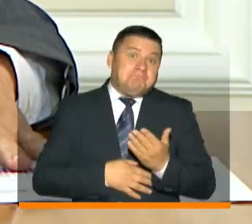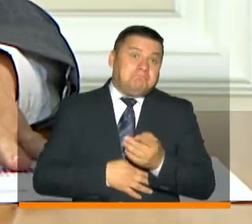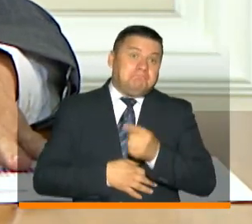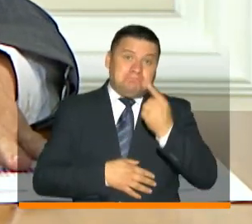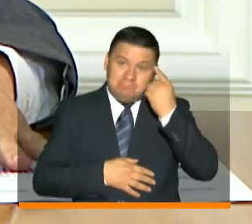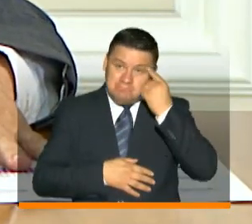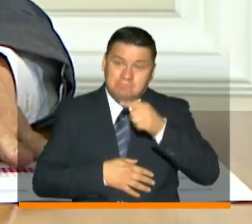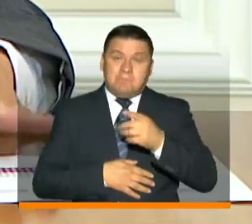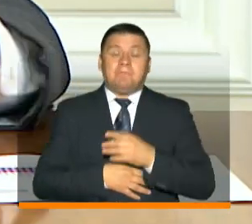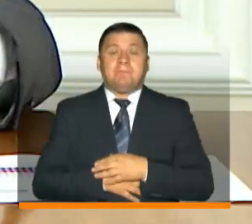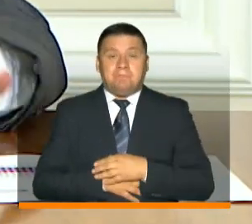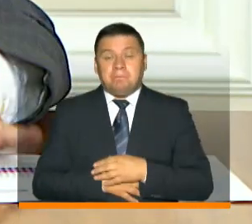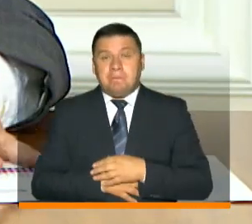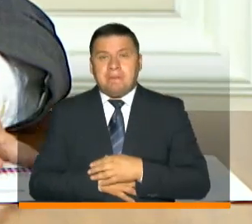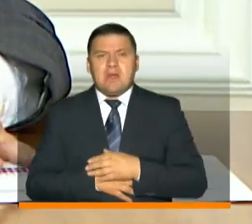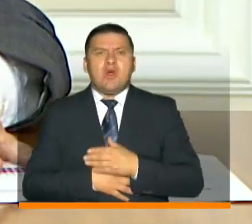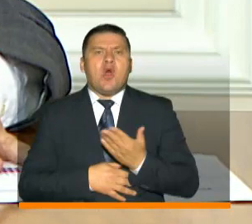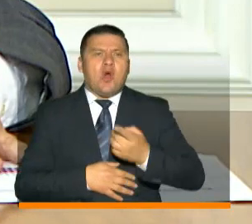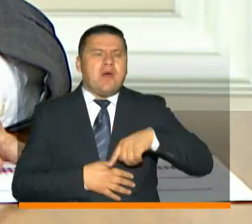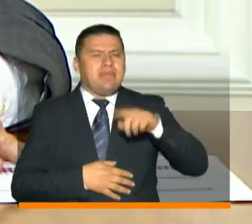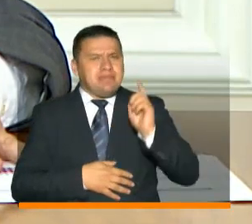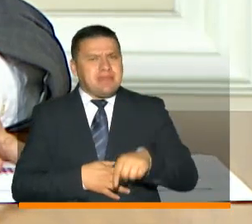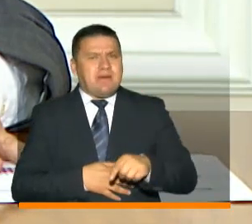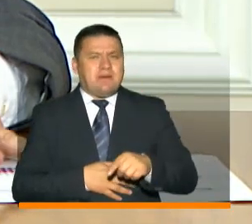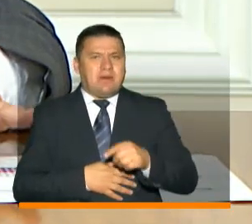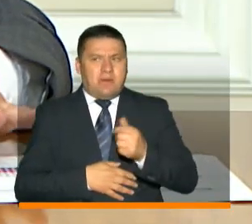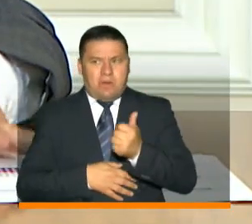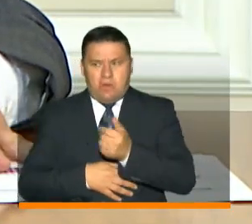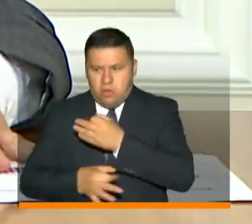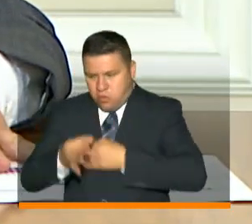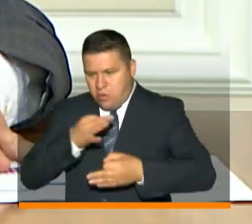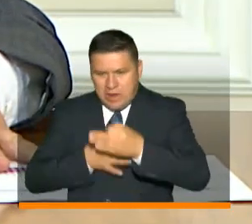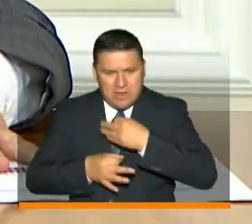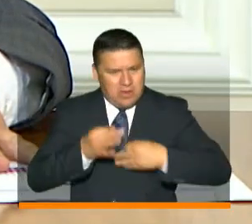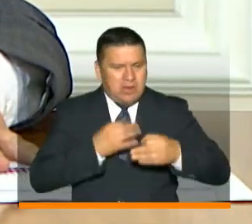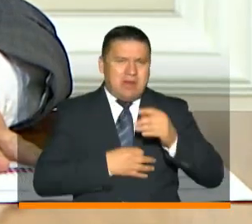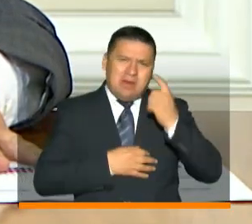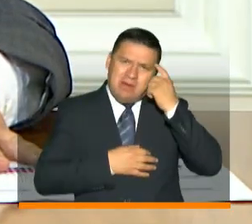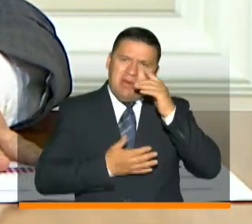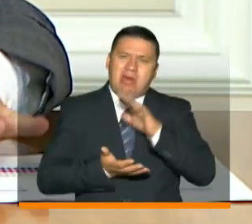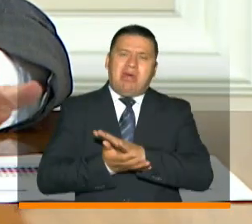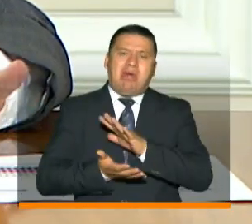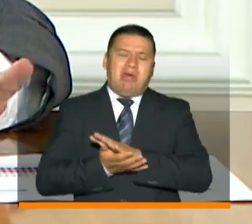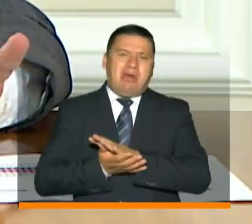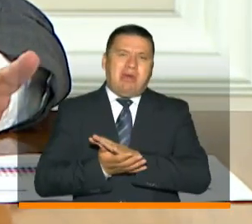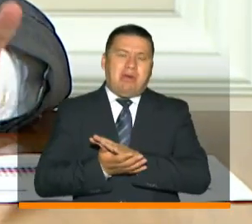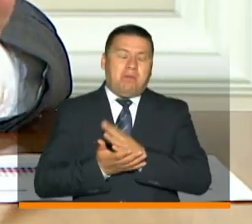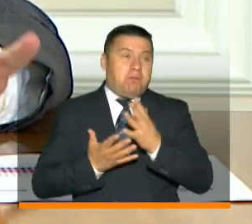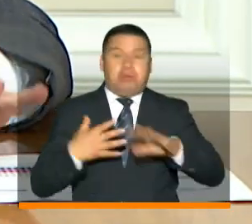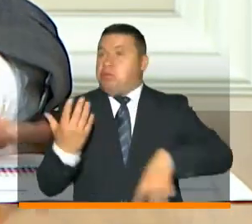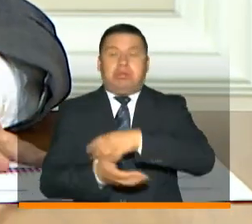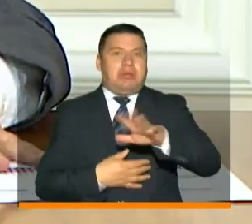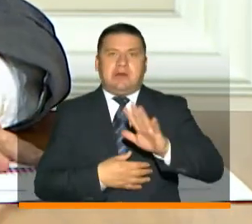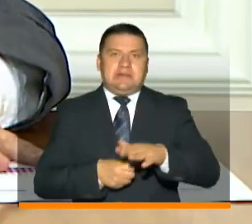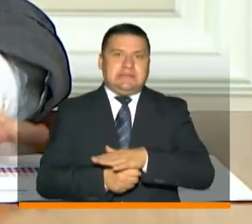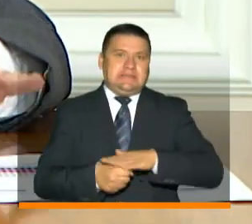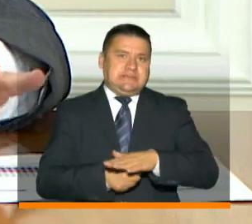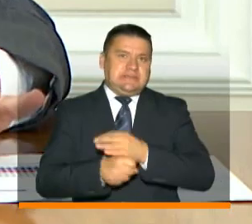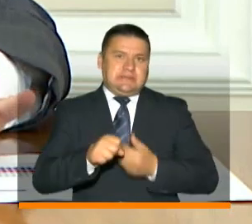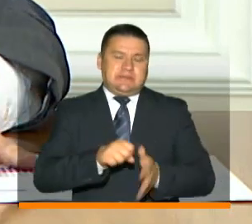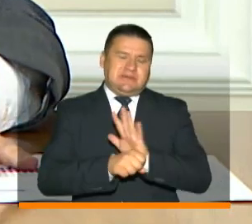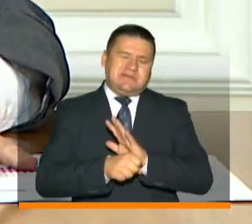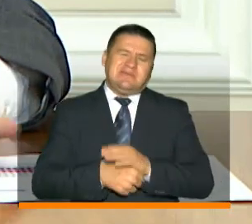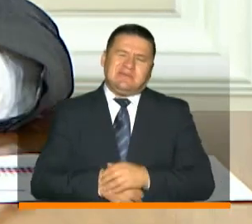tener, de cómo tenemos que tener un gran cuidado para no permitir que se nos descontrole la situación de la